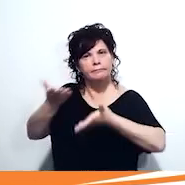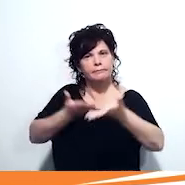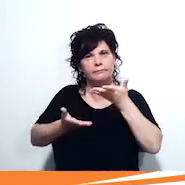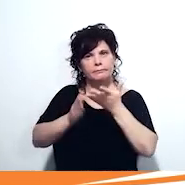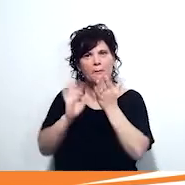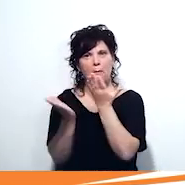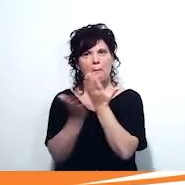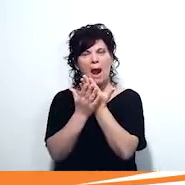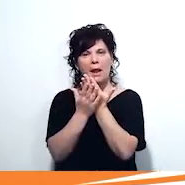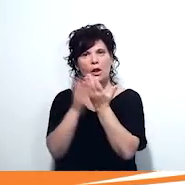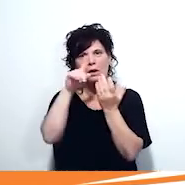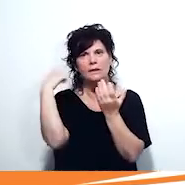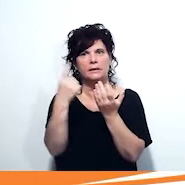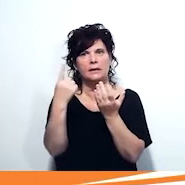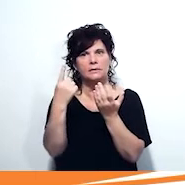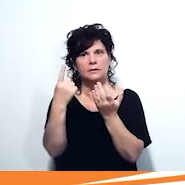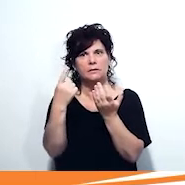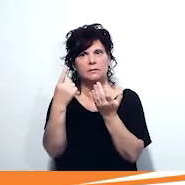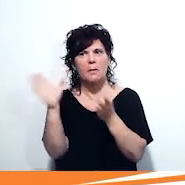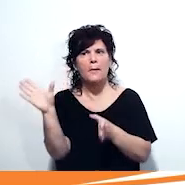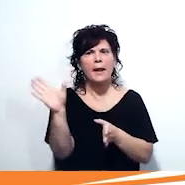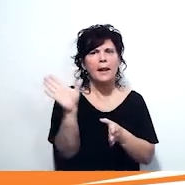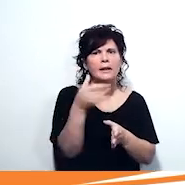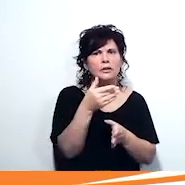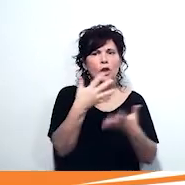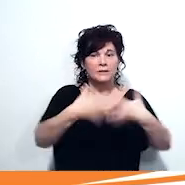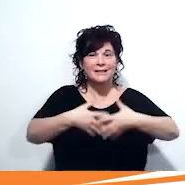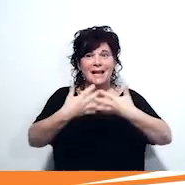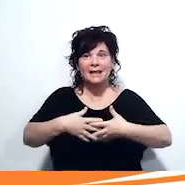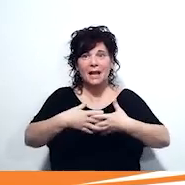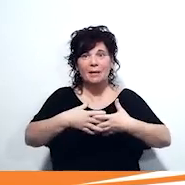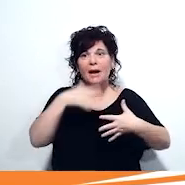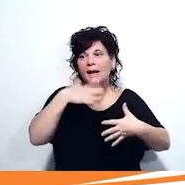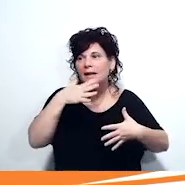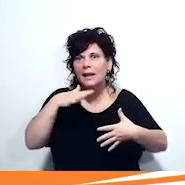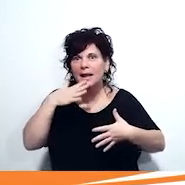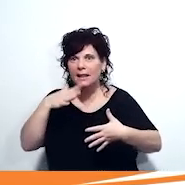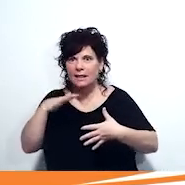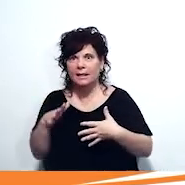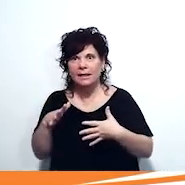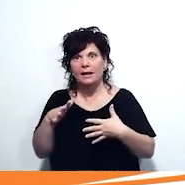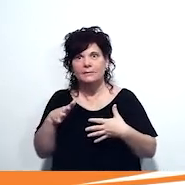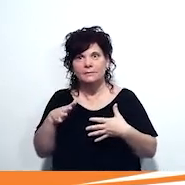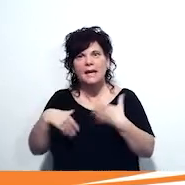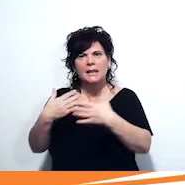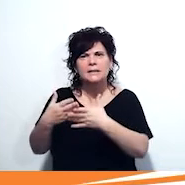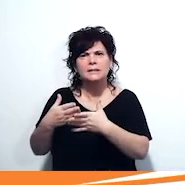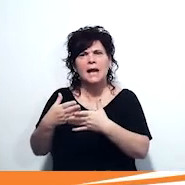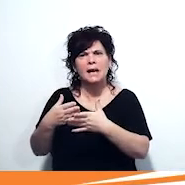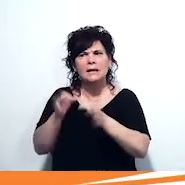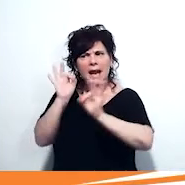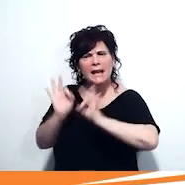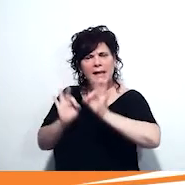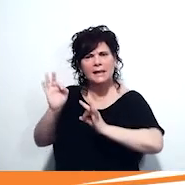privacidad. Interoperabilidad para que los datos puedan ser entendidos por los distintos sistemas. Desarrollar estrategias de privacidad,